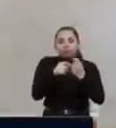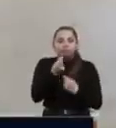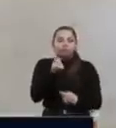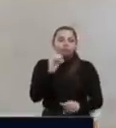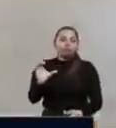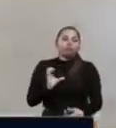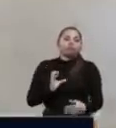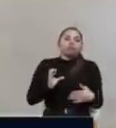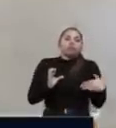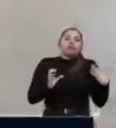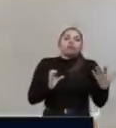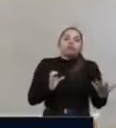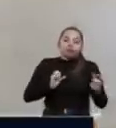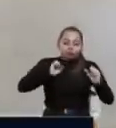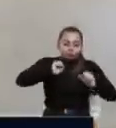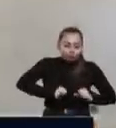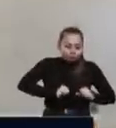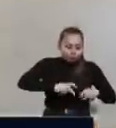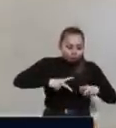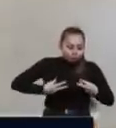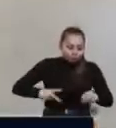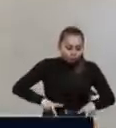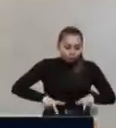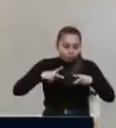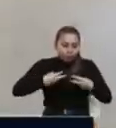porque es la única manera que tienen para subsistir.